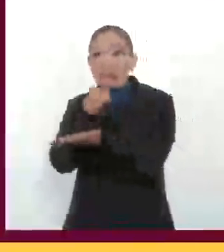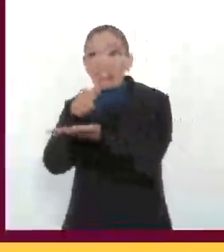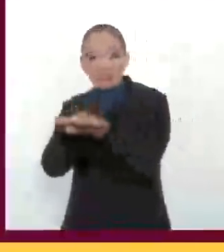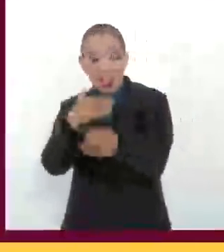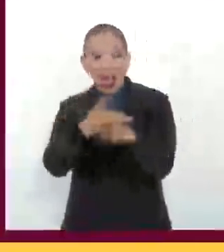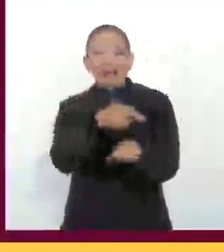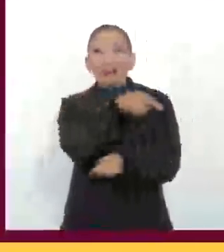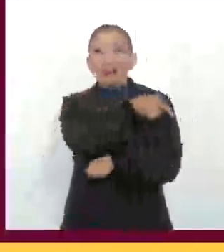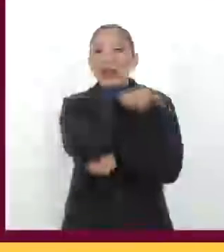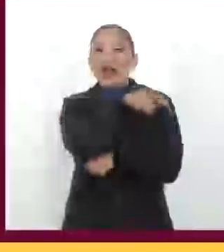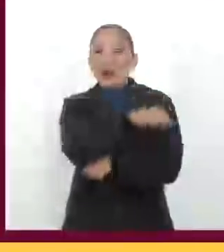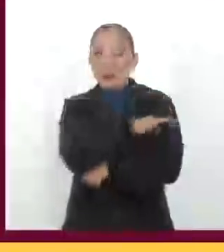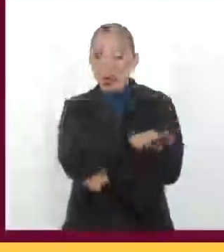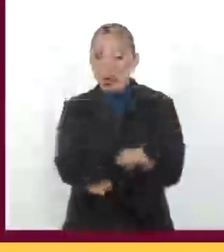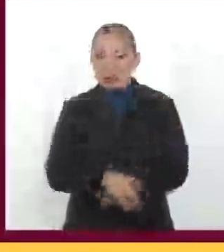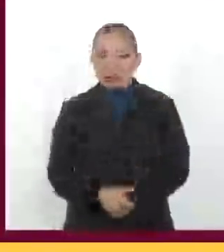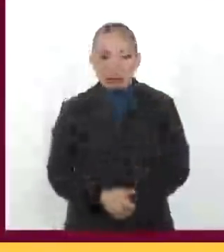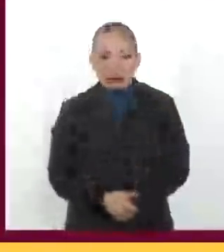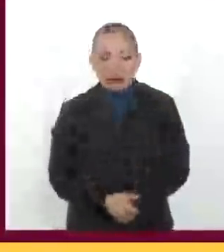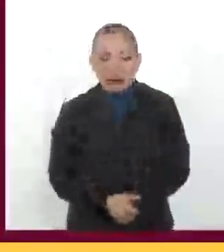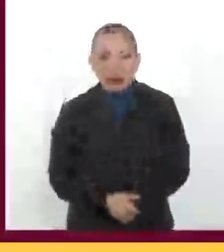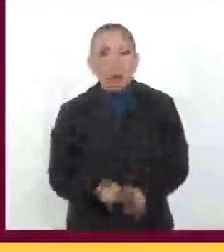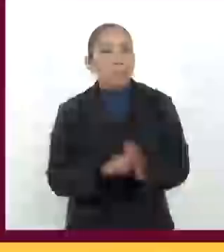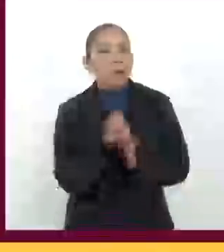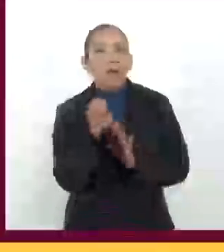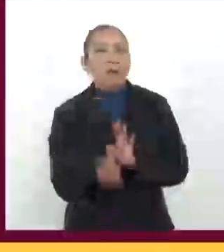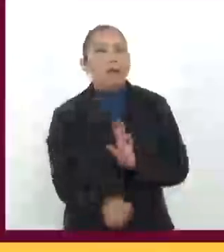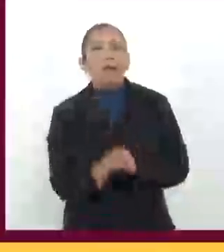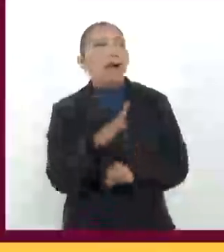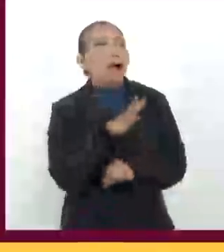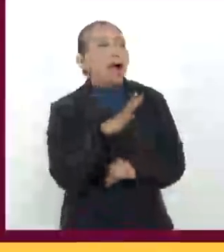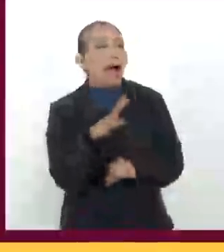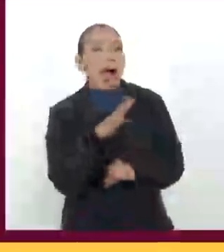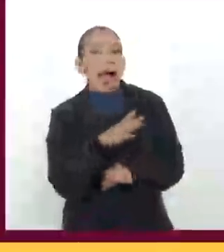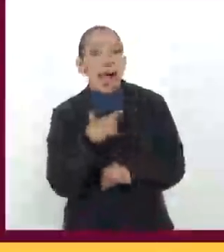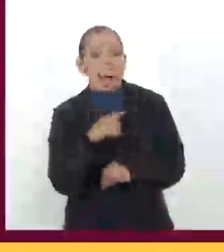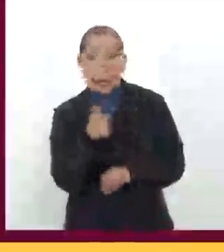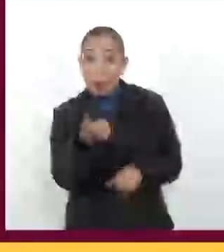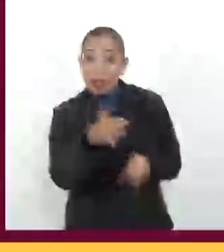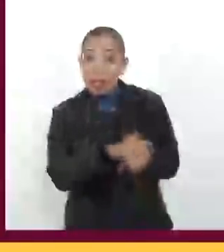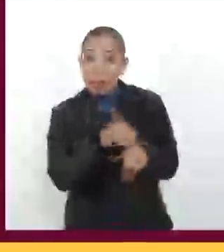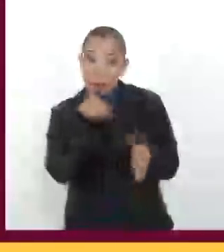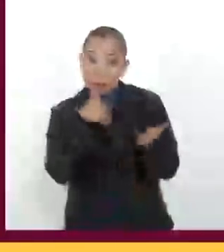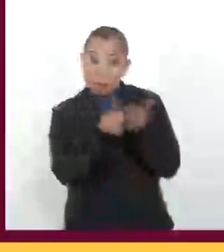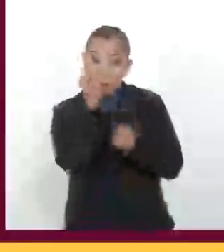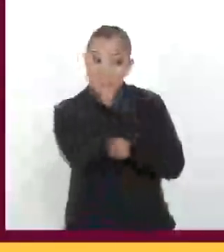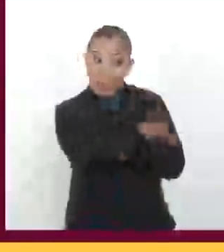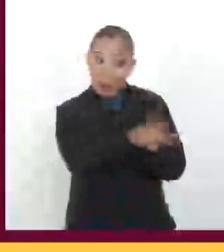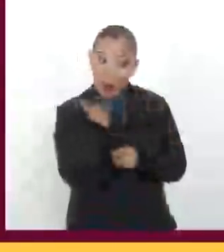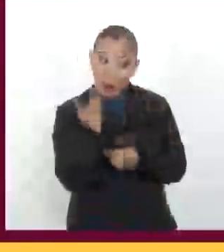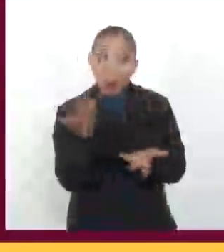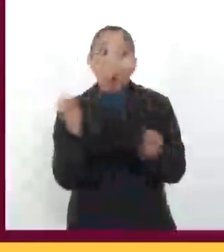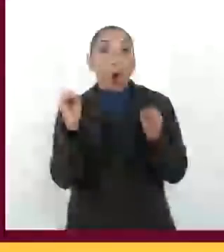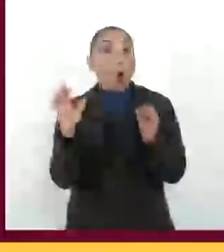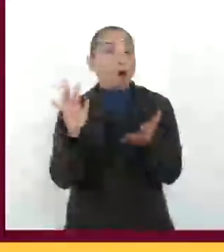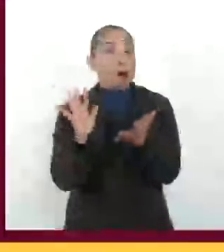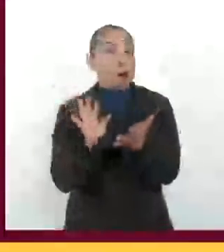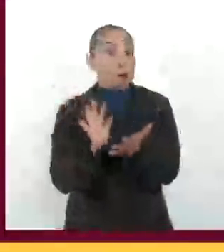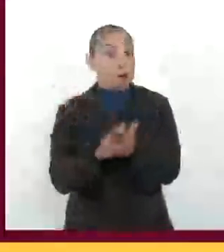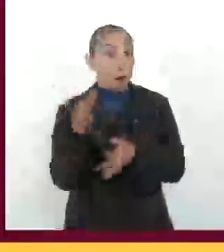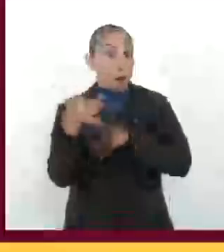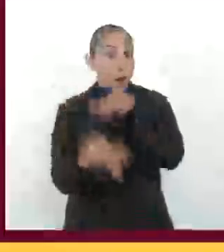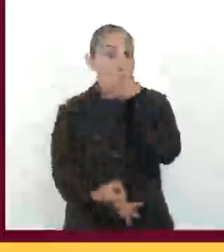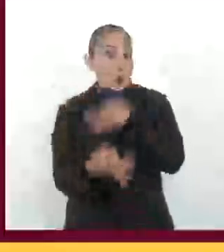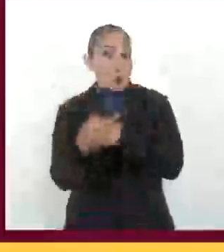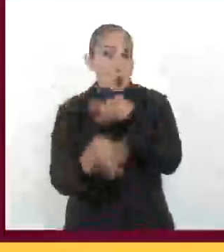ley establece sanciones que se le pueden imponer, entre las cuales están las de carácter administrativo o penales,